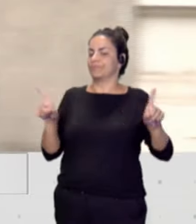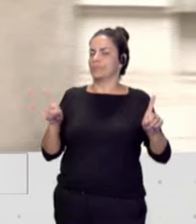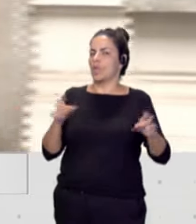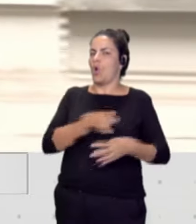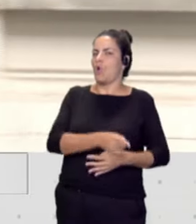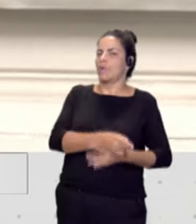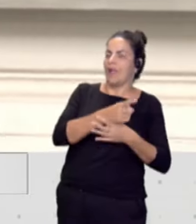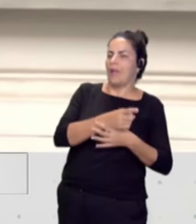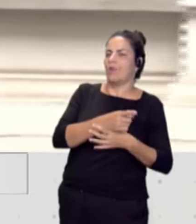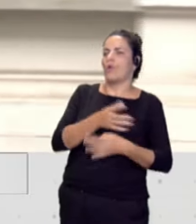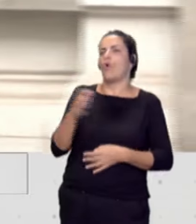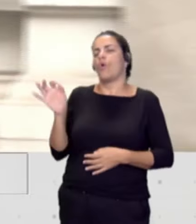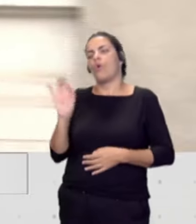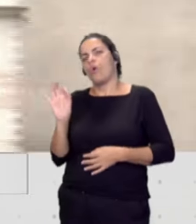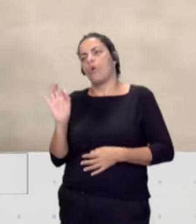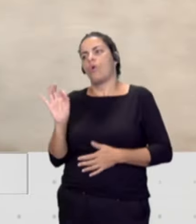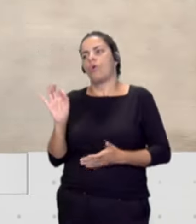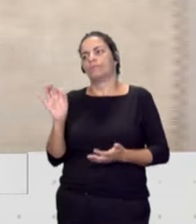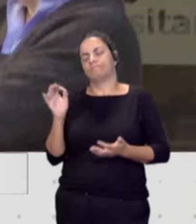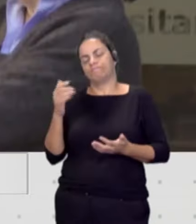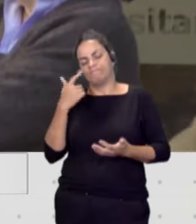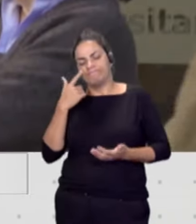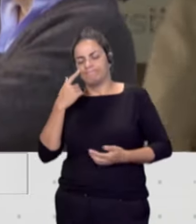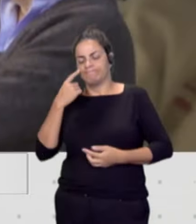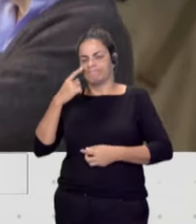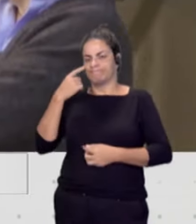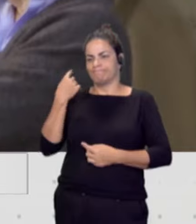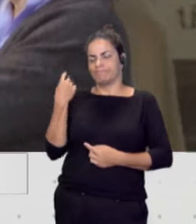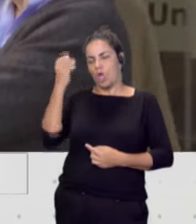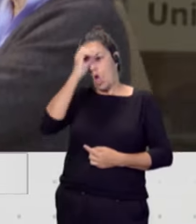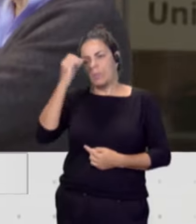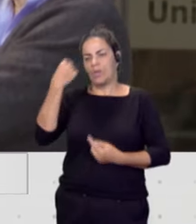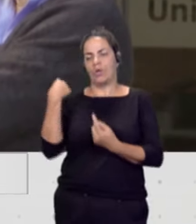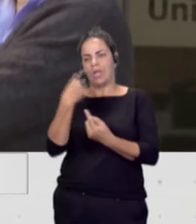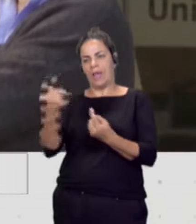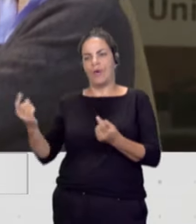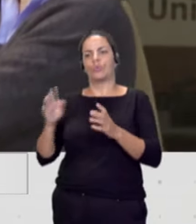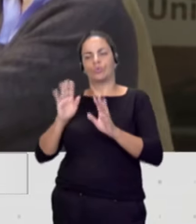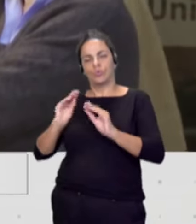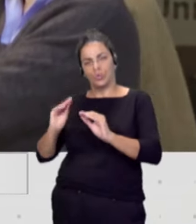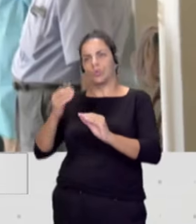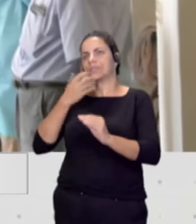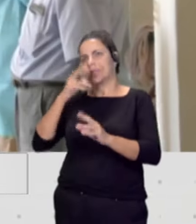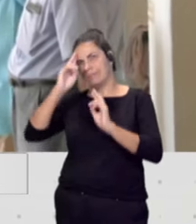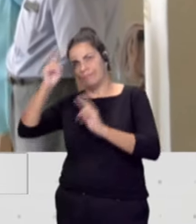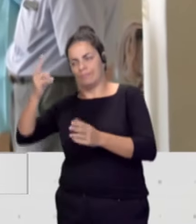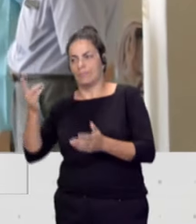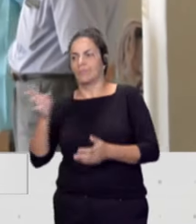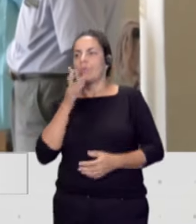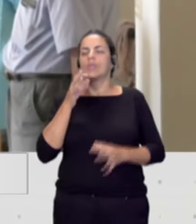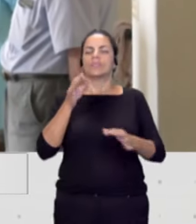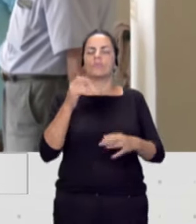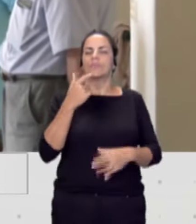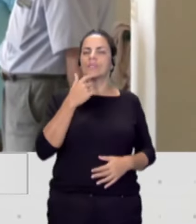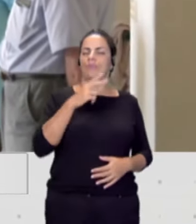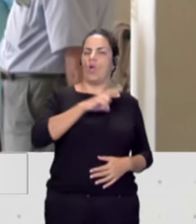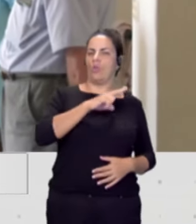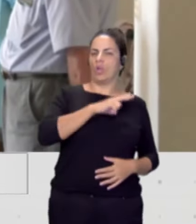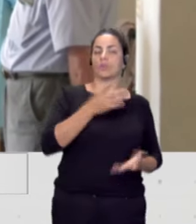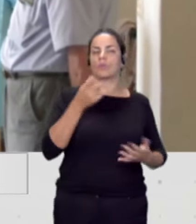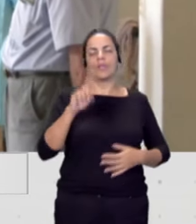y... digamos, consideración de la persona, me gustó, te repito el término, porque siempre hablamos de educación, pero también hay otro que